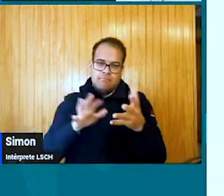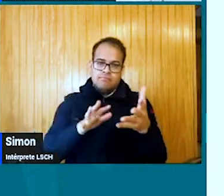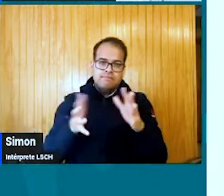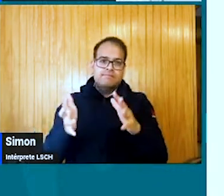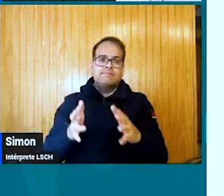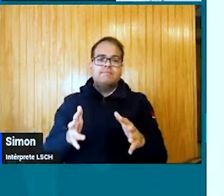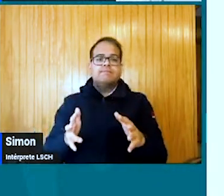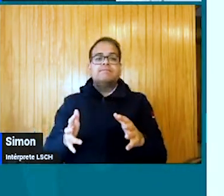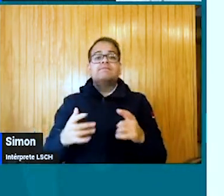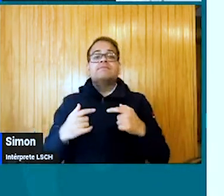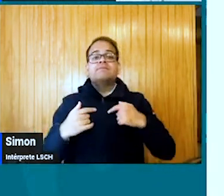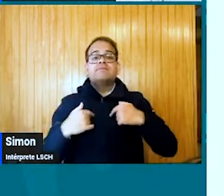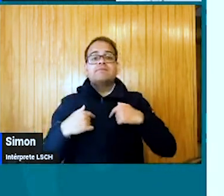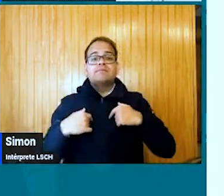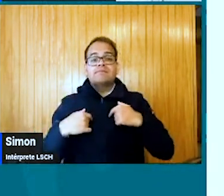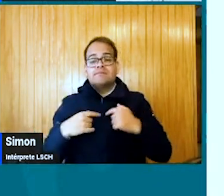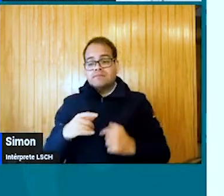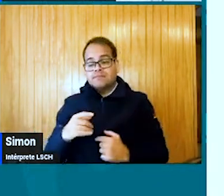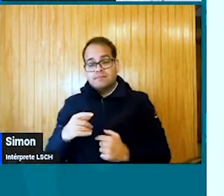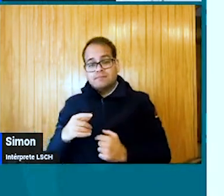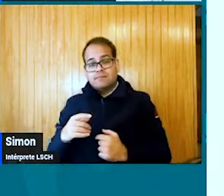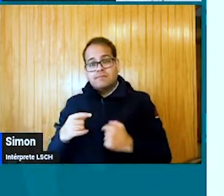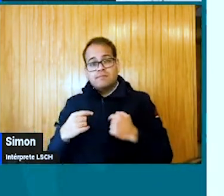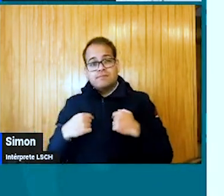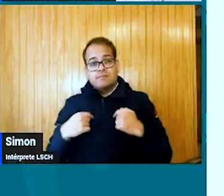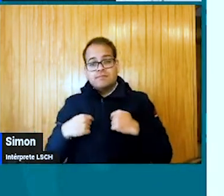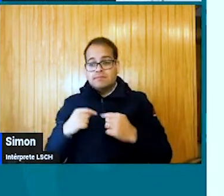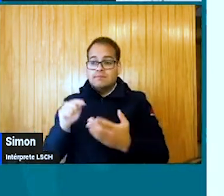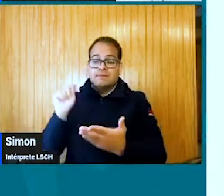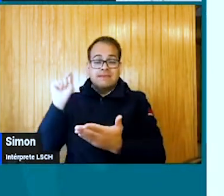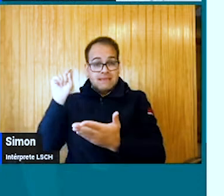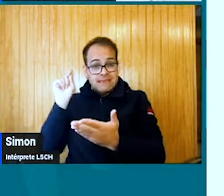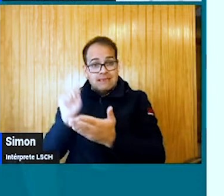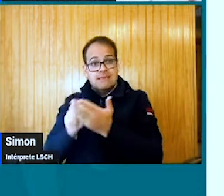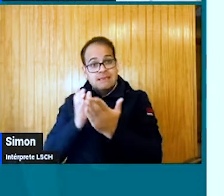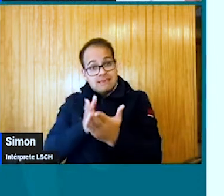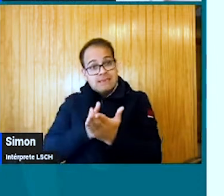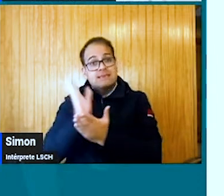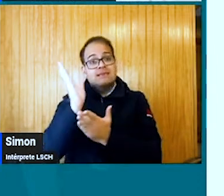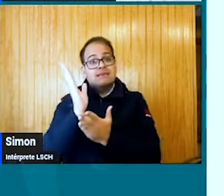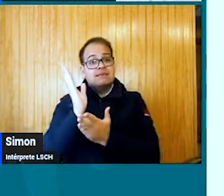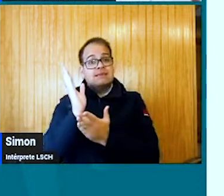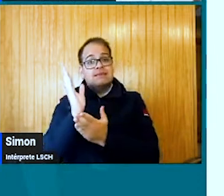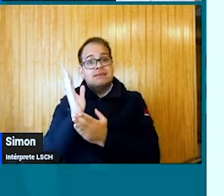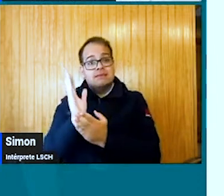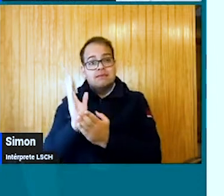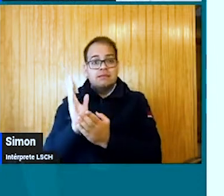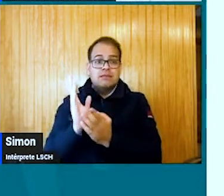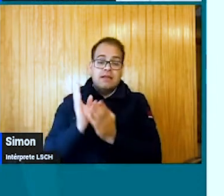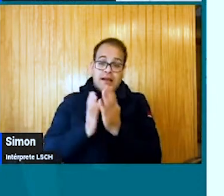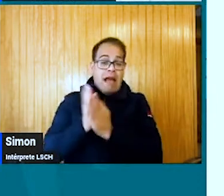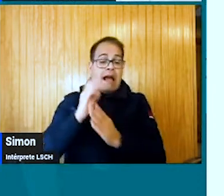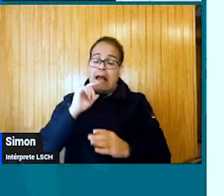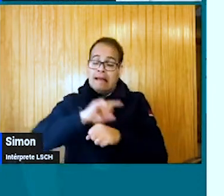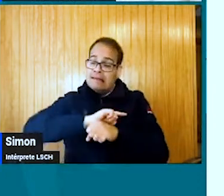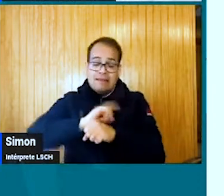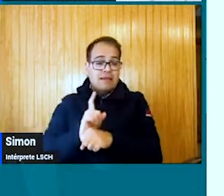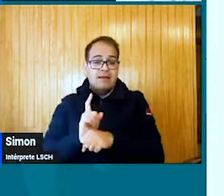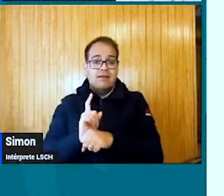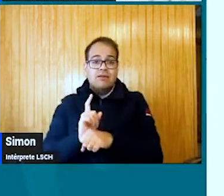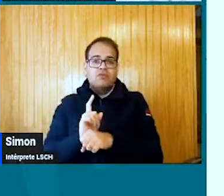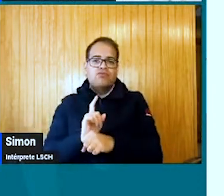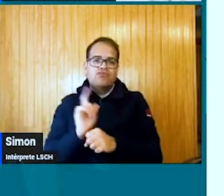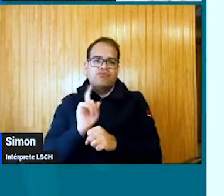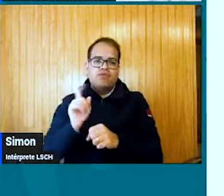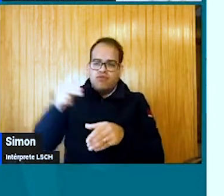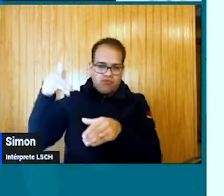tanto, no tiene mucho sentido prenderlo al principio porque bajo el área de cobertura y gasto petróleo como